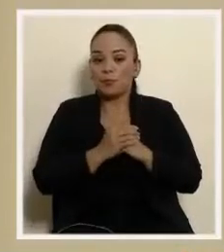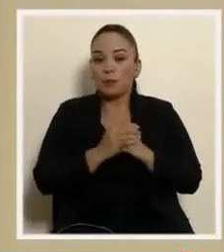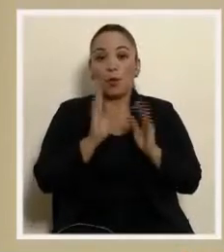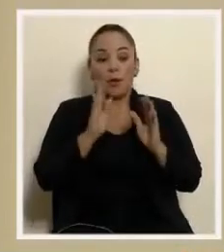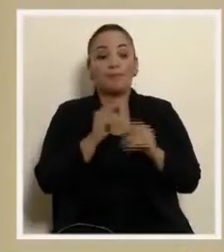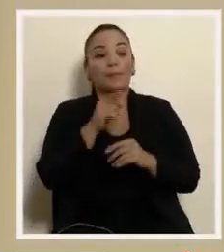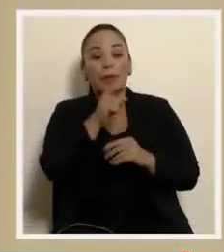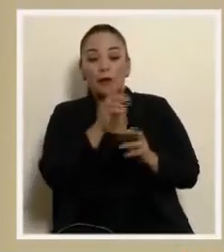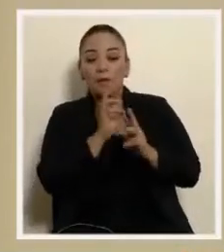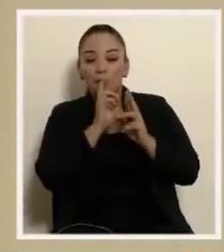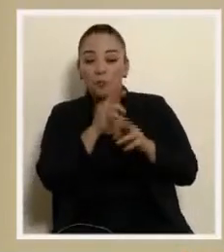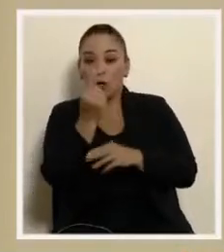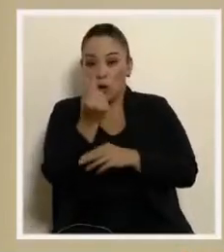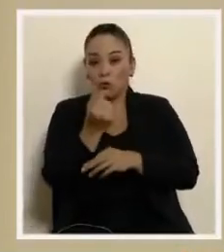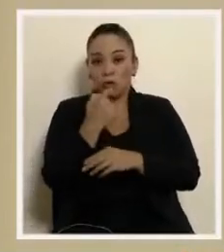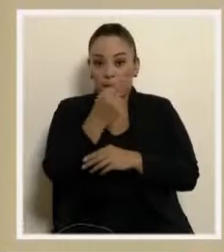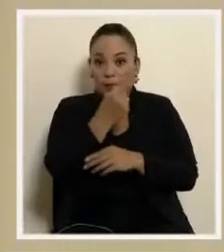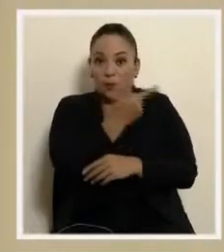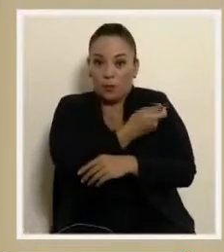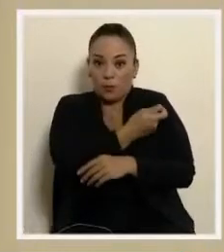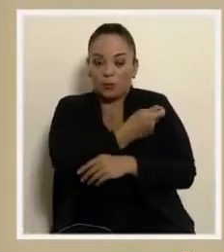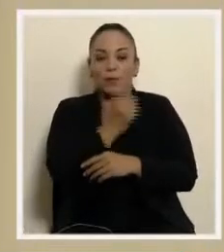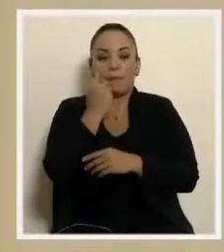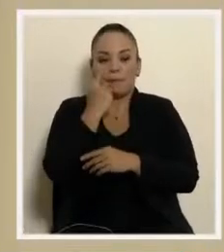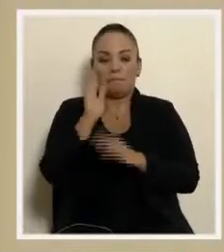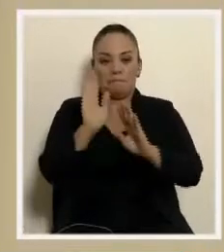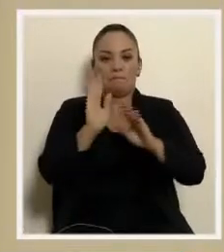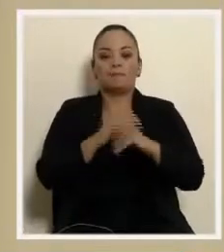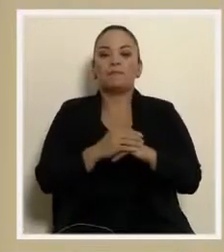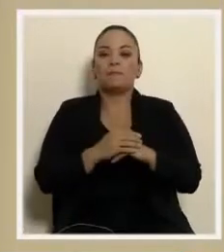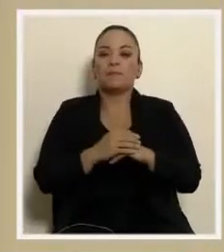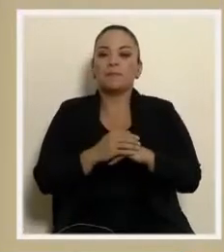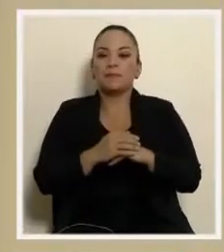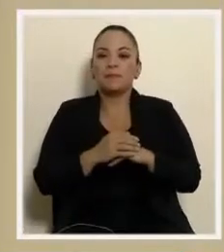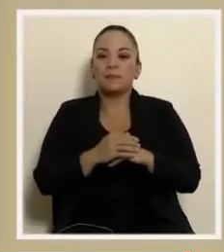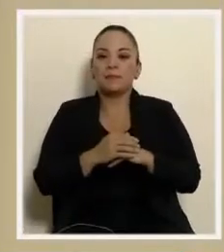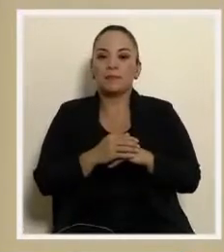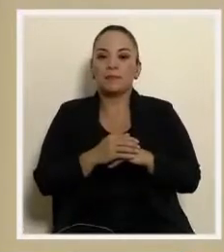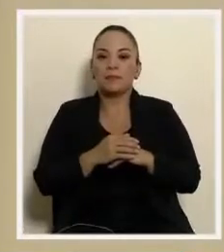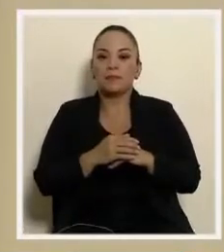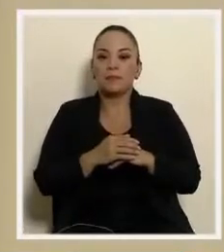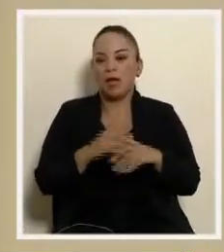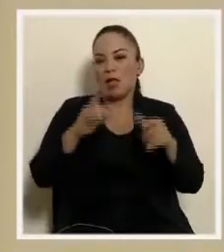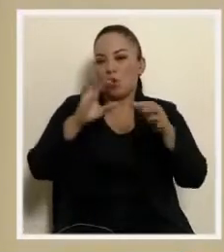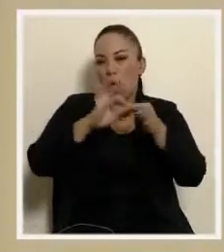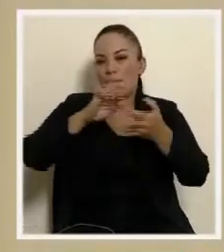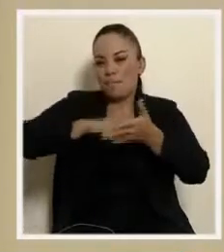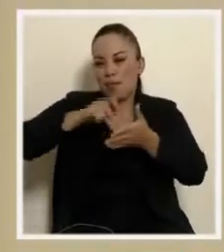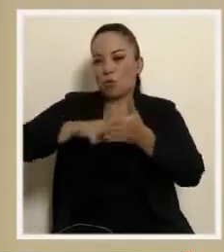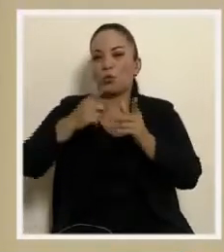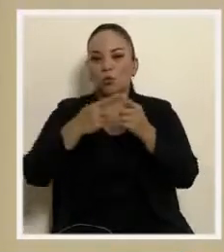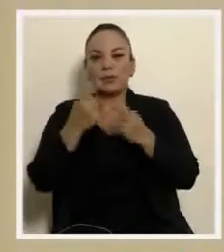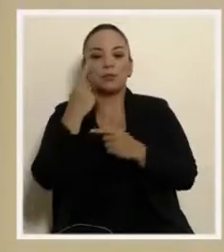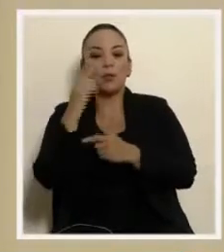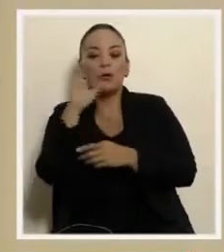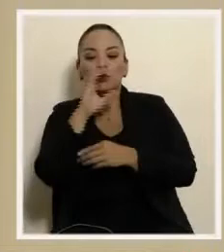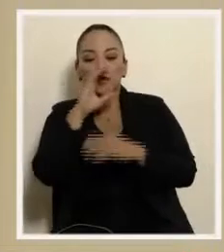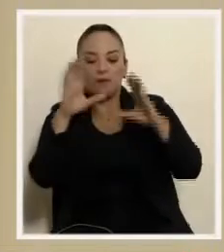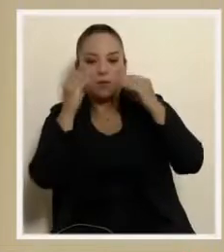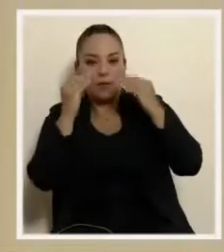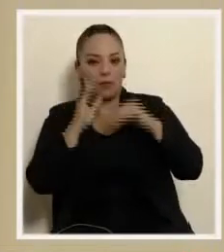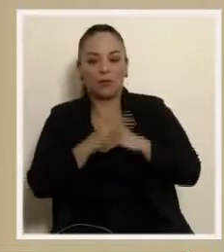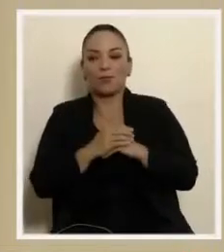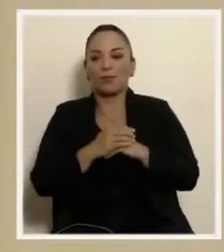costo, permítame, porque necesito buscar la información aquí, no todo lo puedo